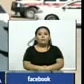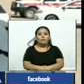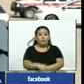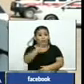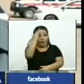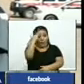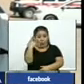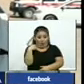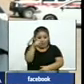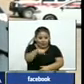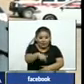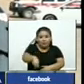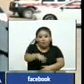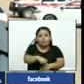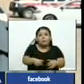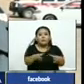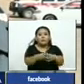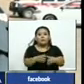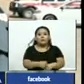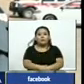Las mujeres de este grupo que hemos...